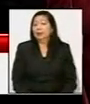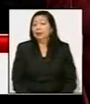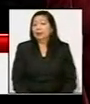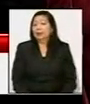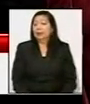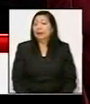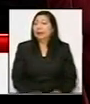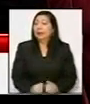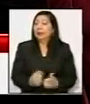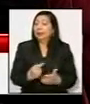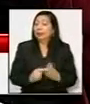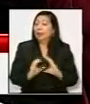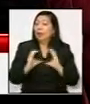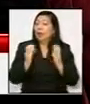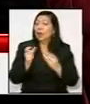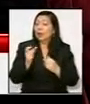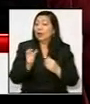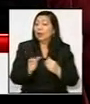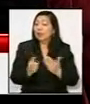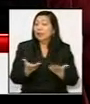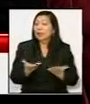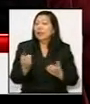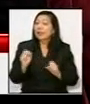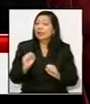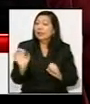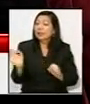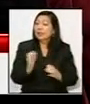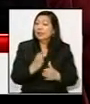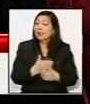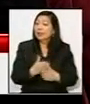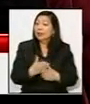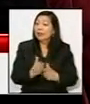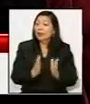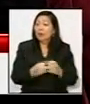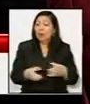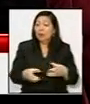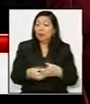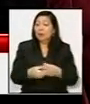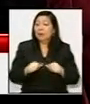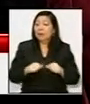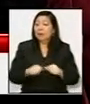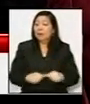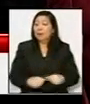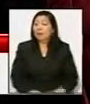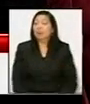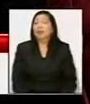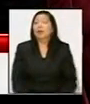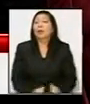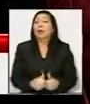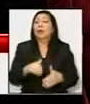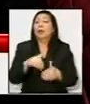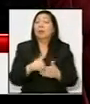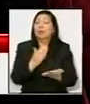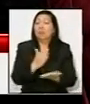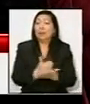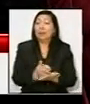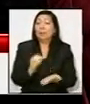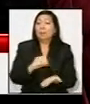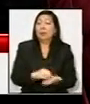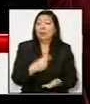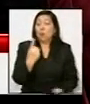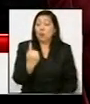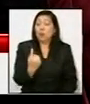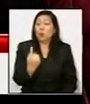el corresponde al congreso de la república sin la participación de los miembros de la comisión permanente con el voto de la mitad más uno de los